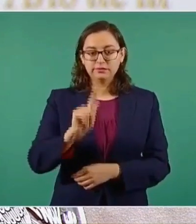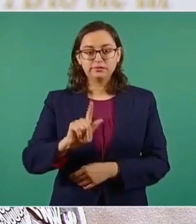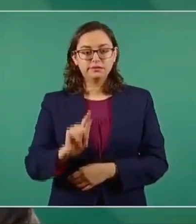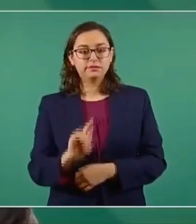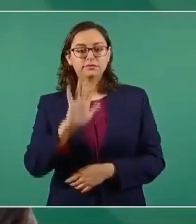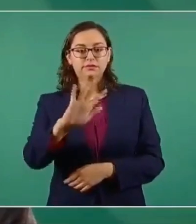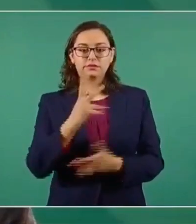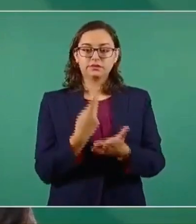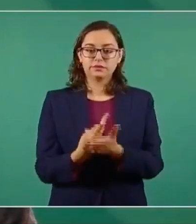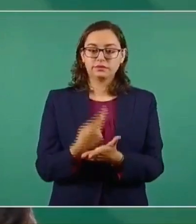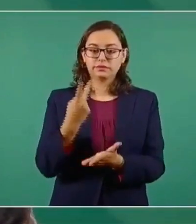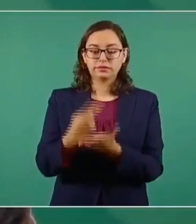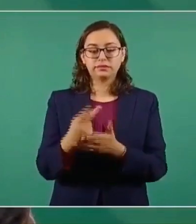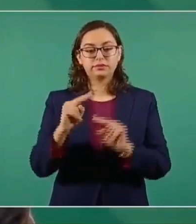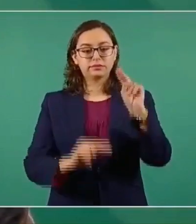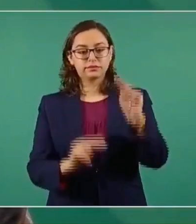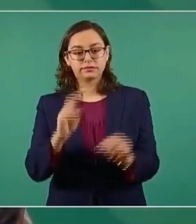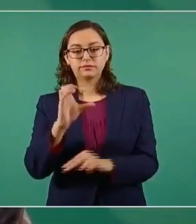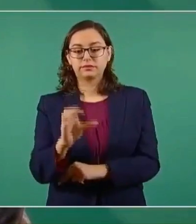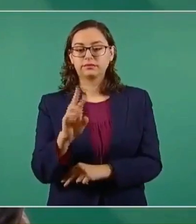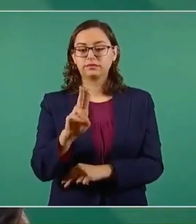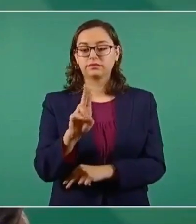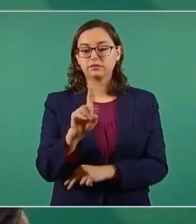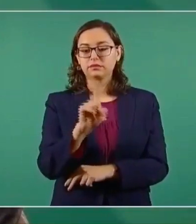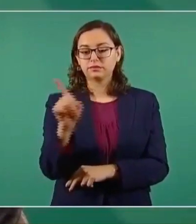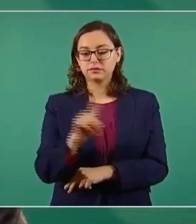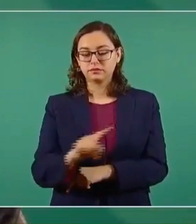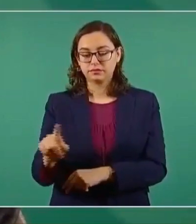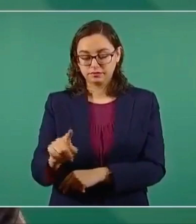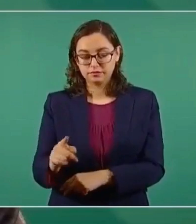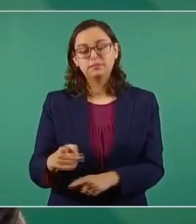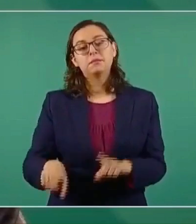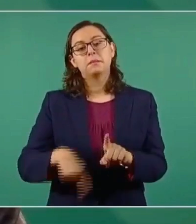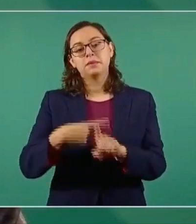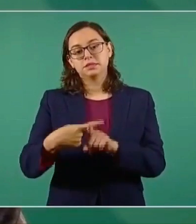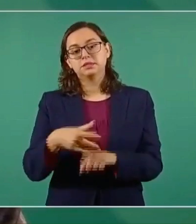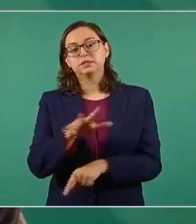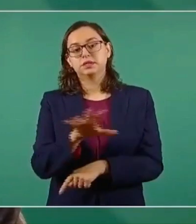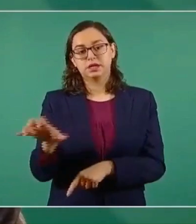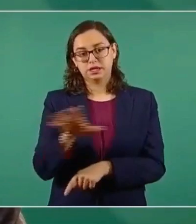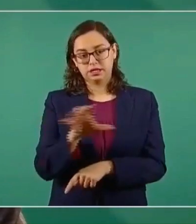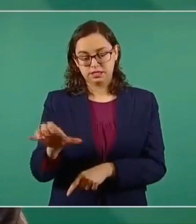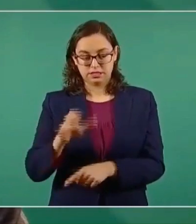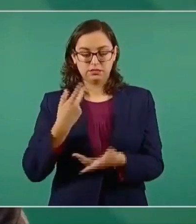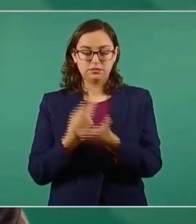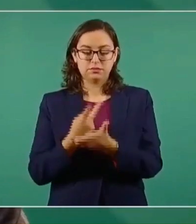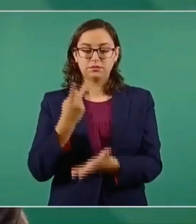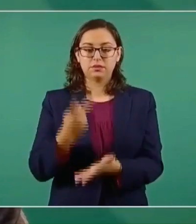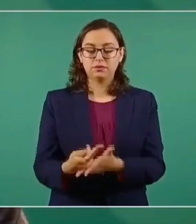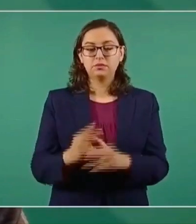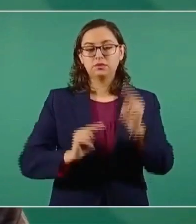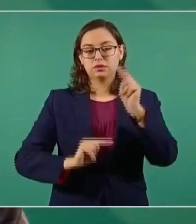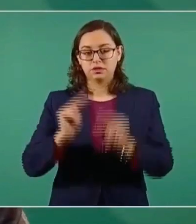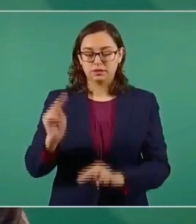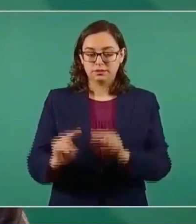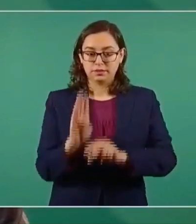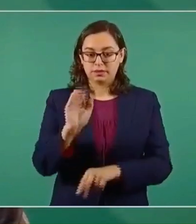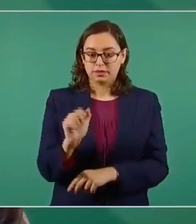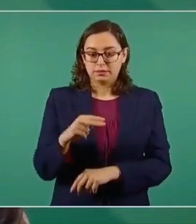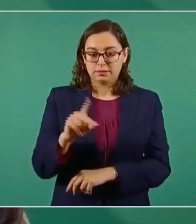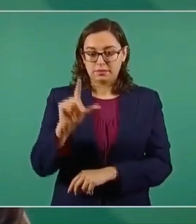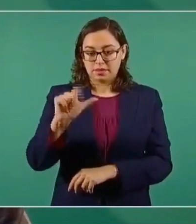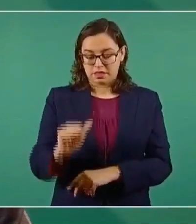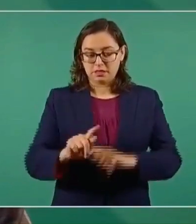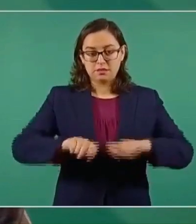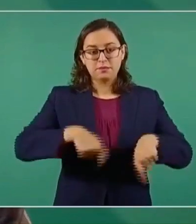75 condecoraciones en grado cruz y 500 condecoraciones en grado banda las que se entregaron. Y el